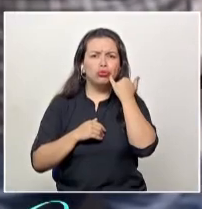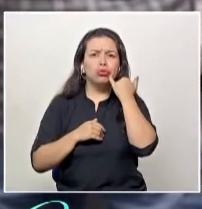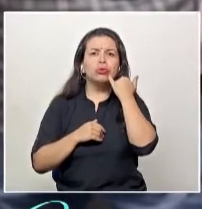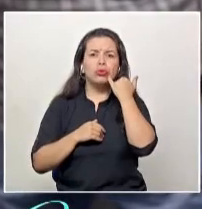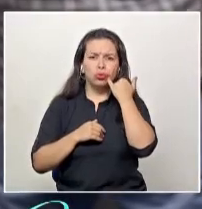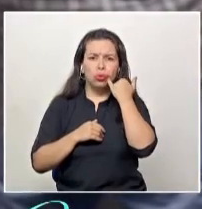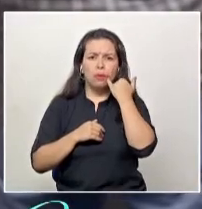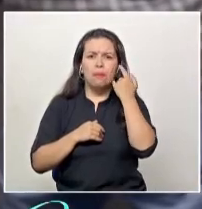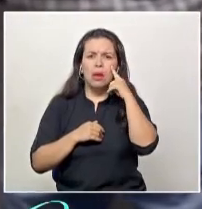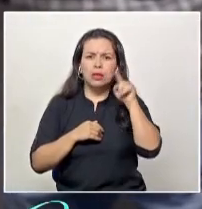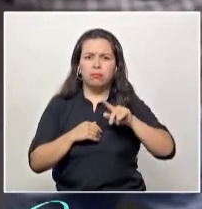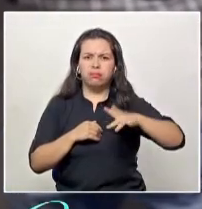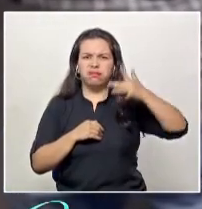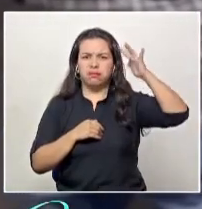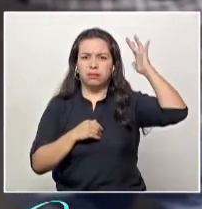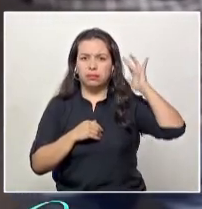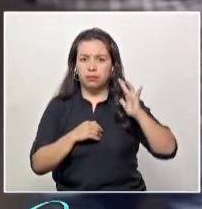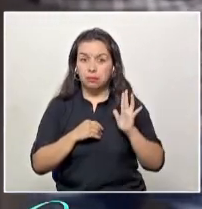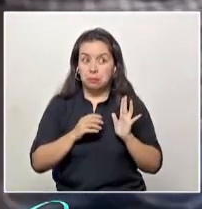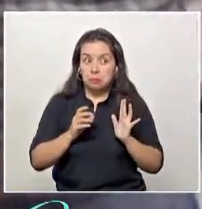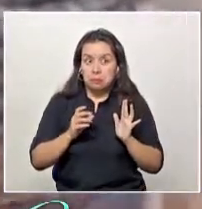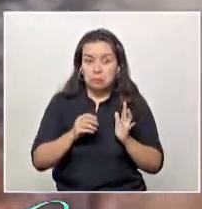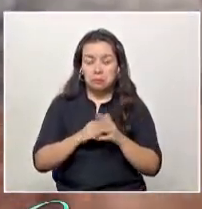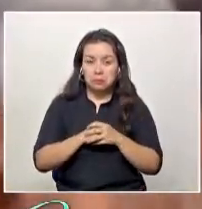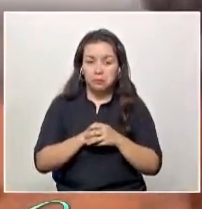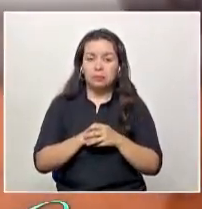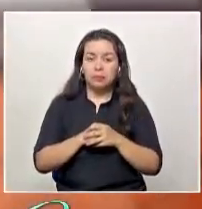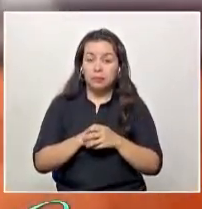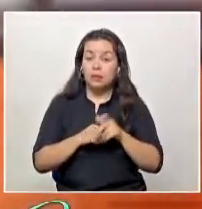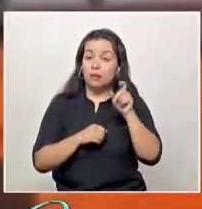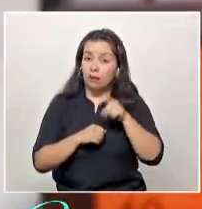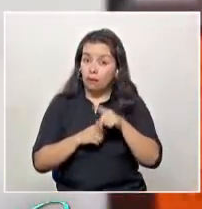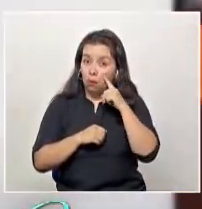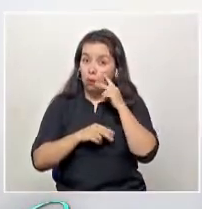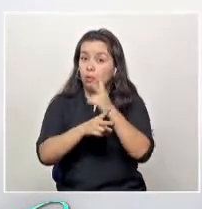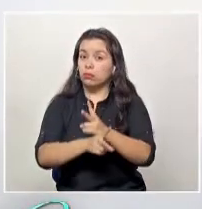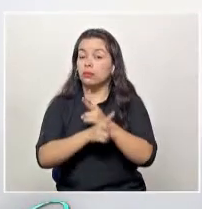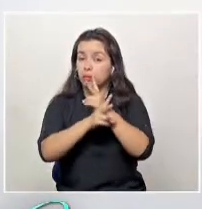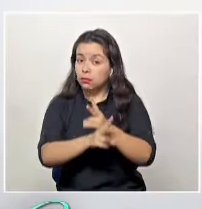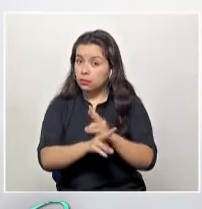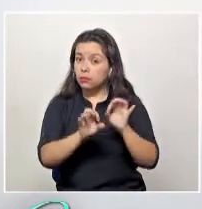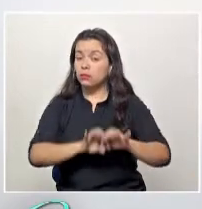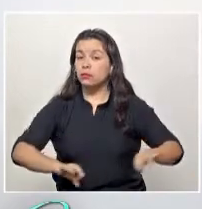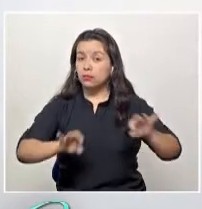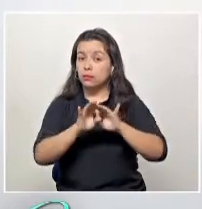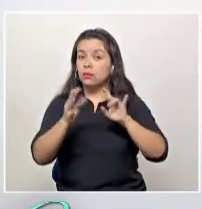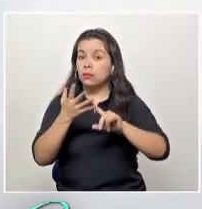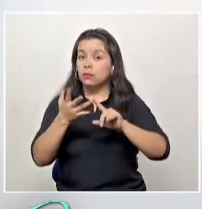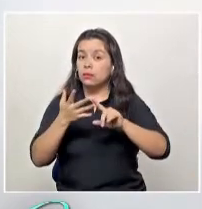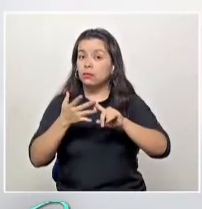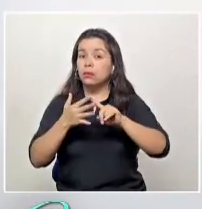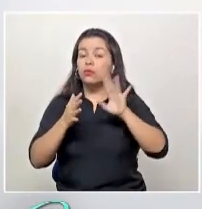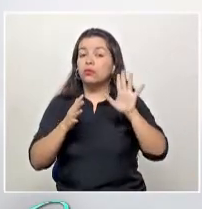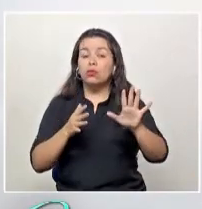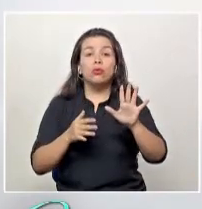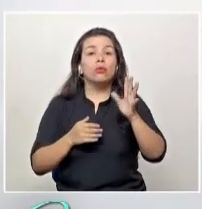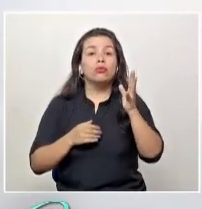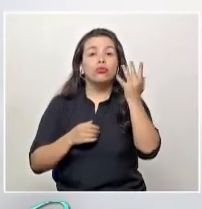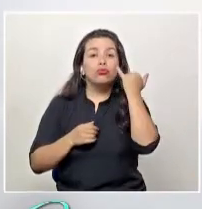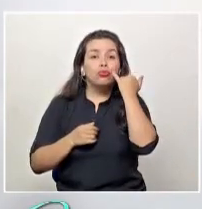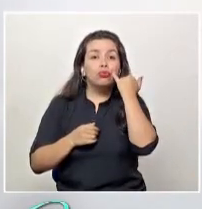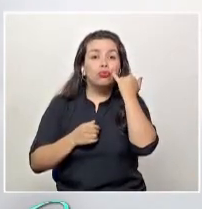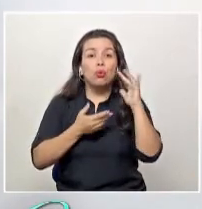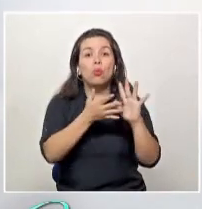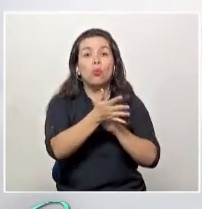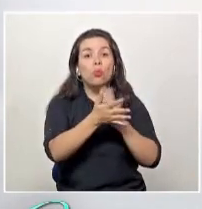como fosforescente. Entonces tenemos que estar atentos. Las características de la orina, vuelvo y repito, nos